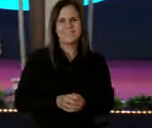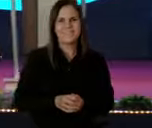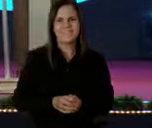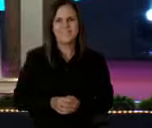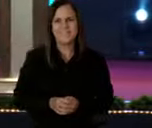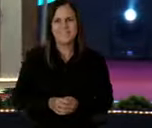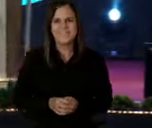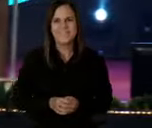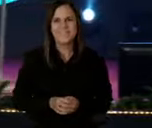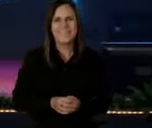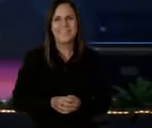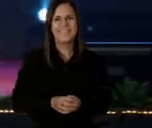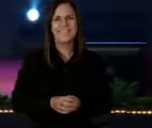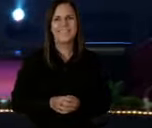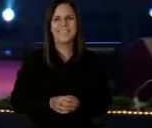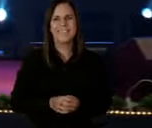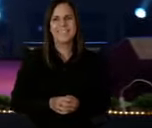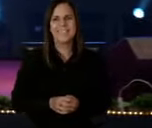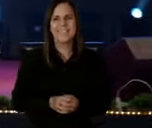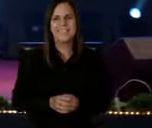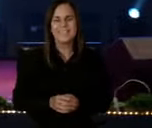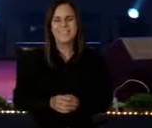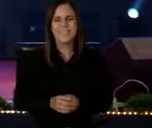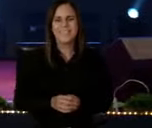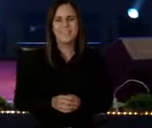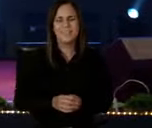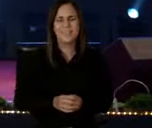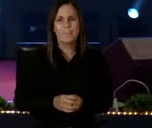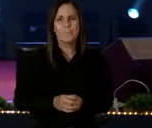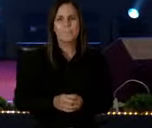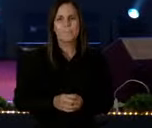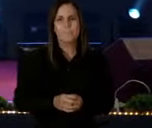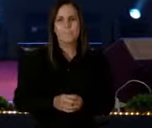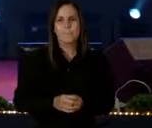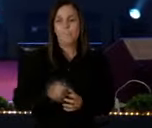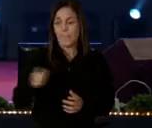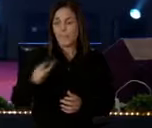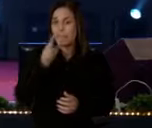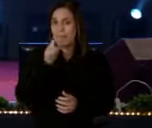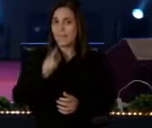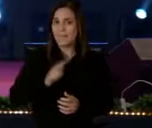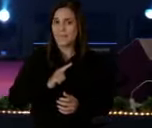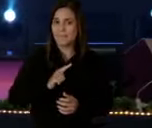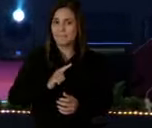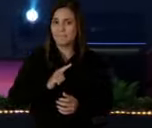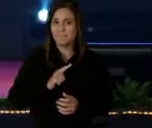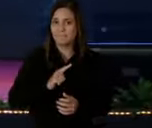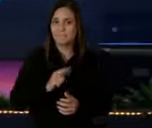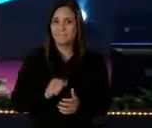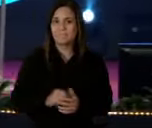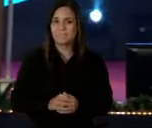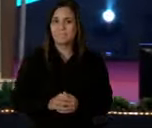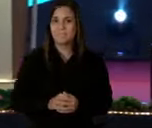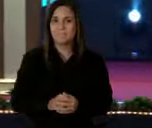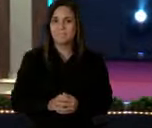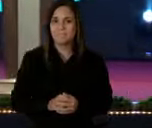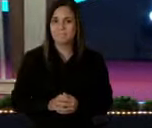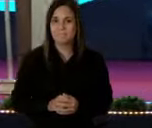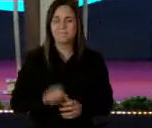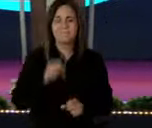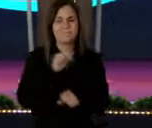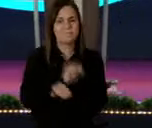no, todo eso es digital, pastor, tranquilo. Y ella tuvo tan amabilidad que se amaneció. Y no sé cómo lo hizo, pero lo